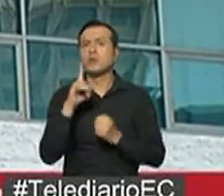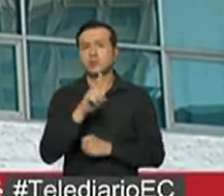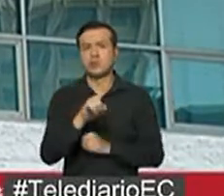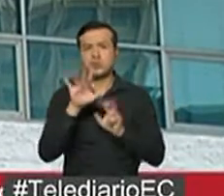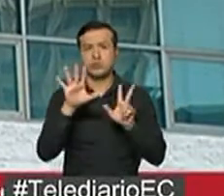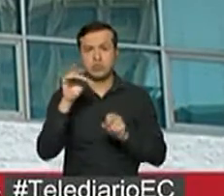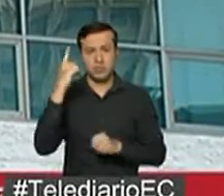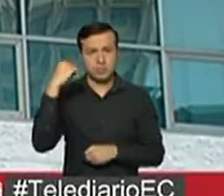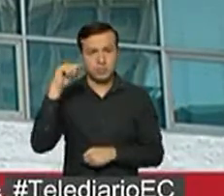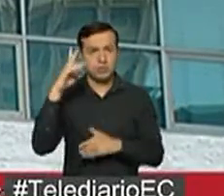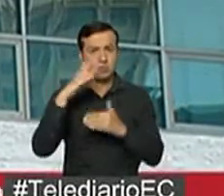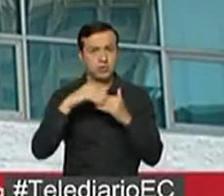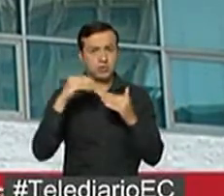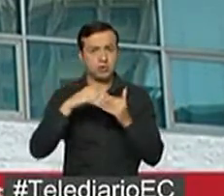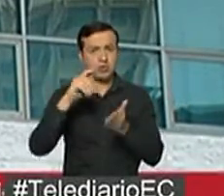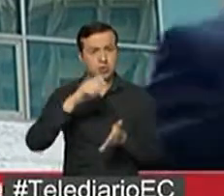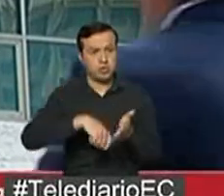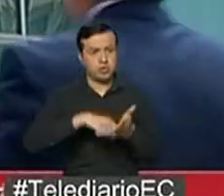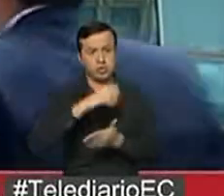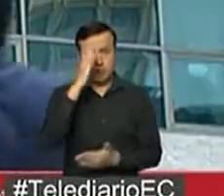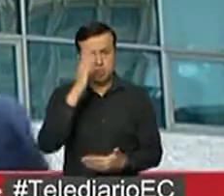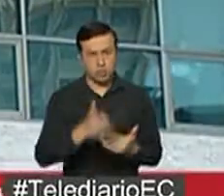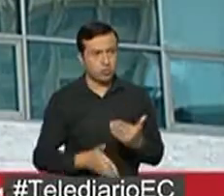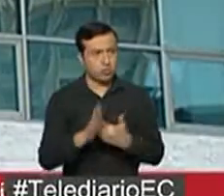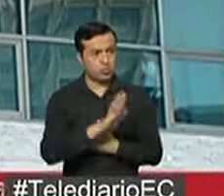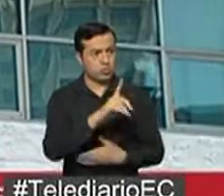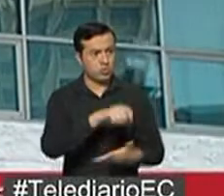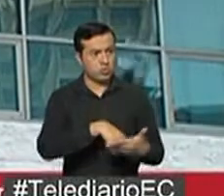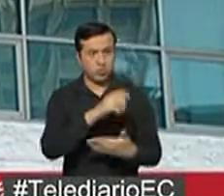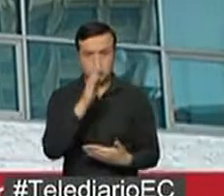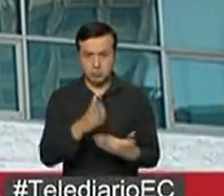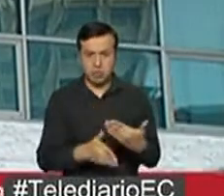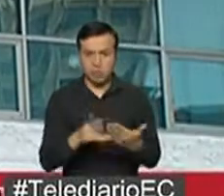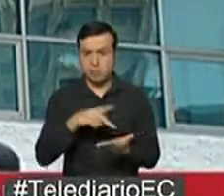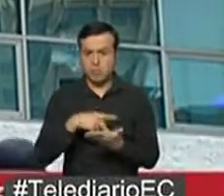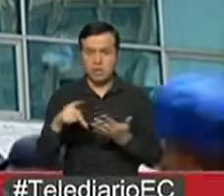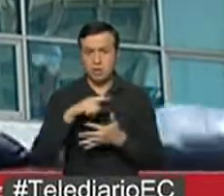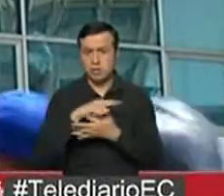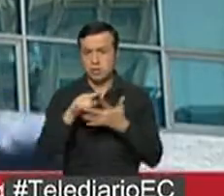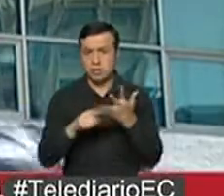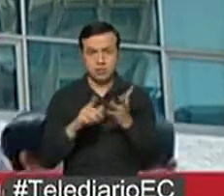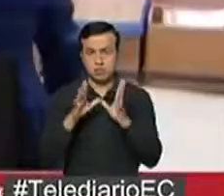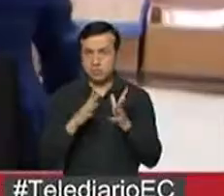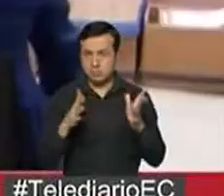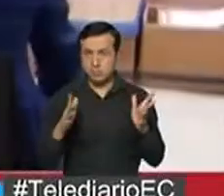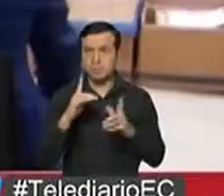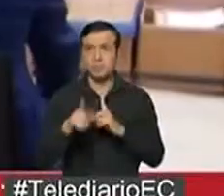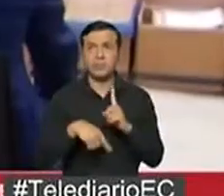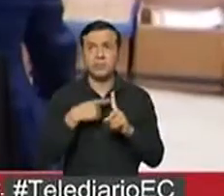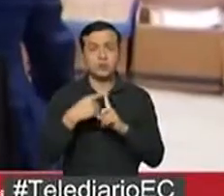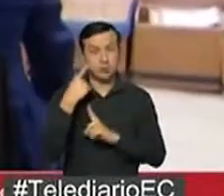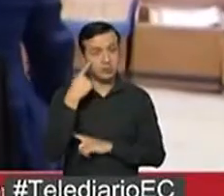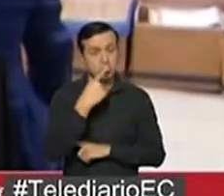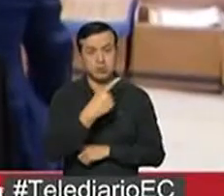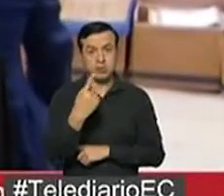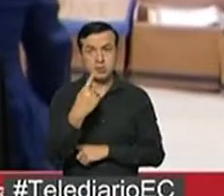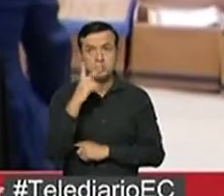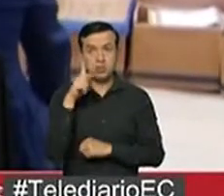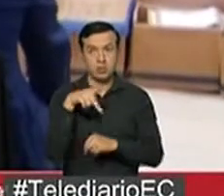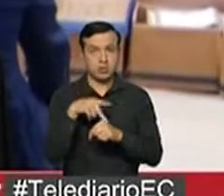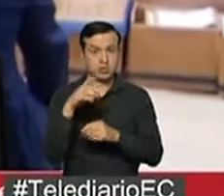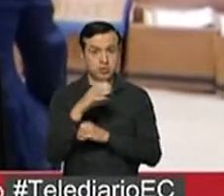que incluye en la terminación unilateral del contrato el no pago de algunas planillas y un valor estipulado por la perita